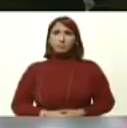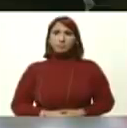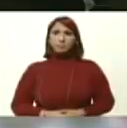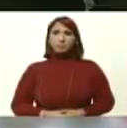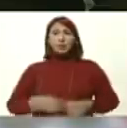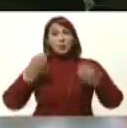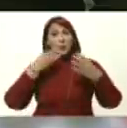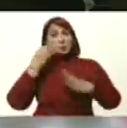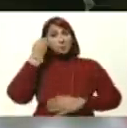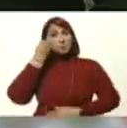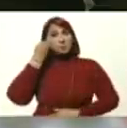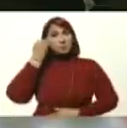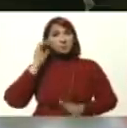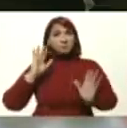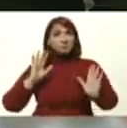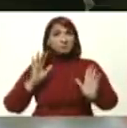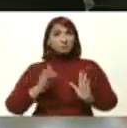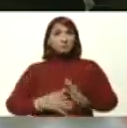Bueno, yo creo que